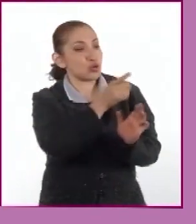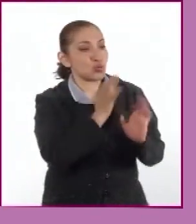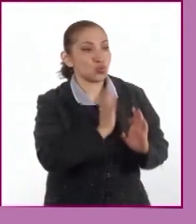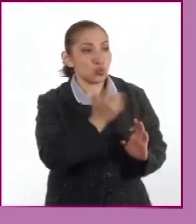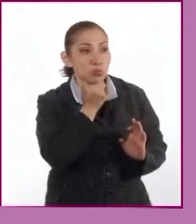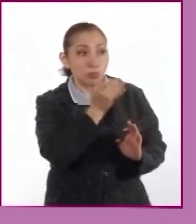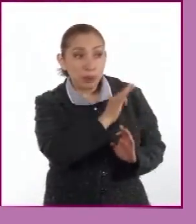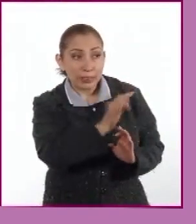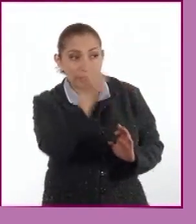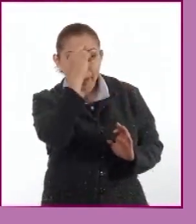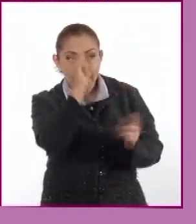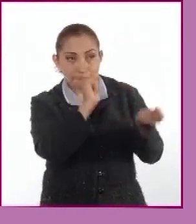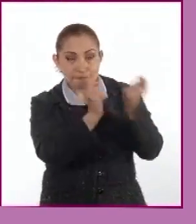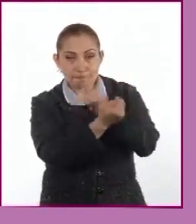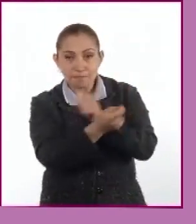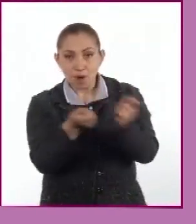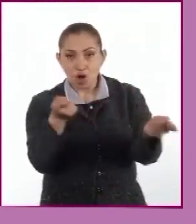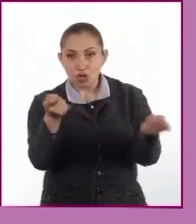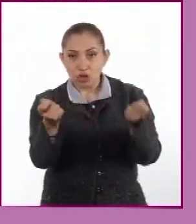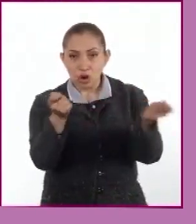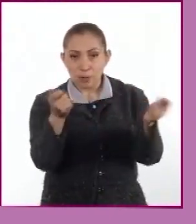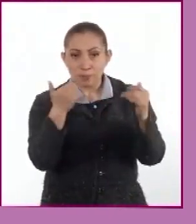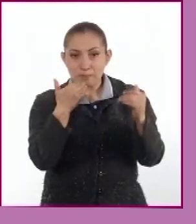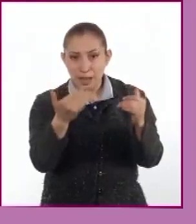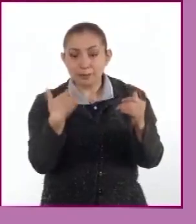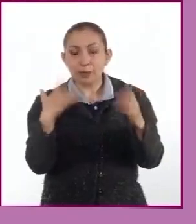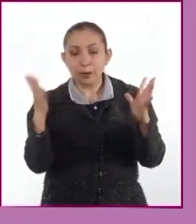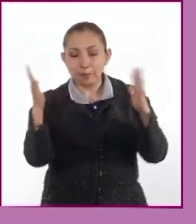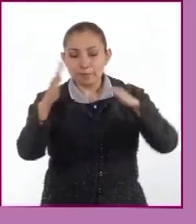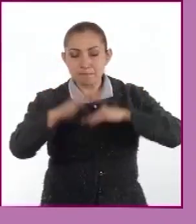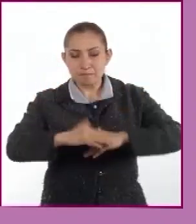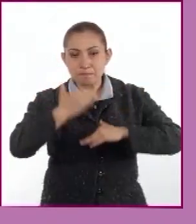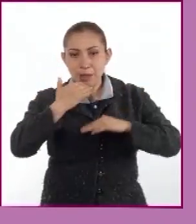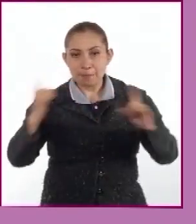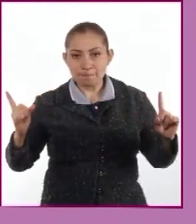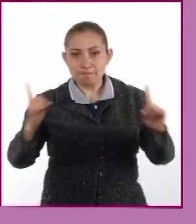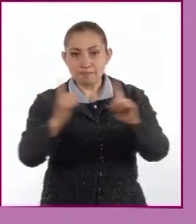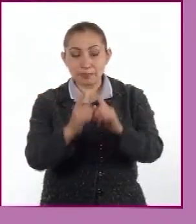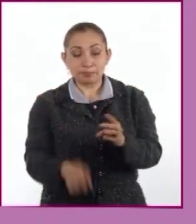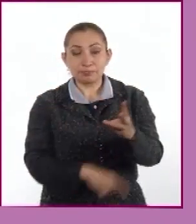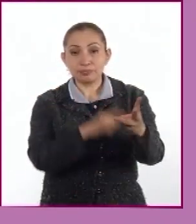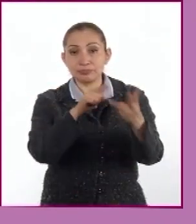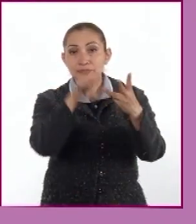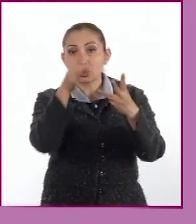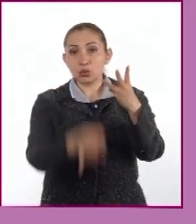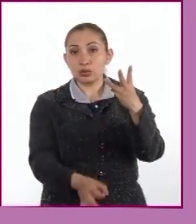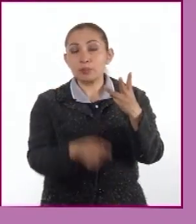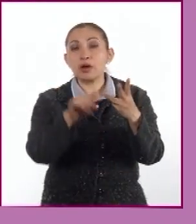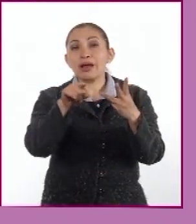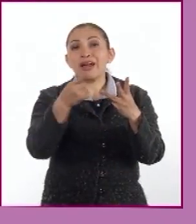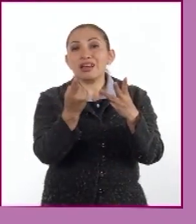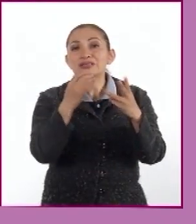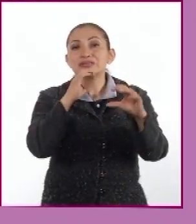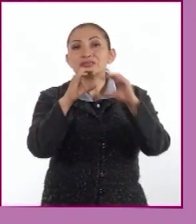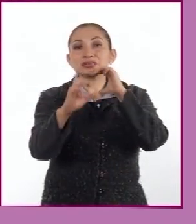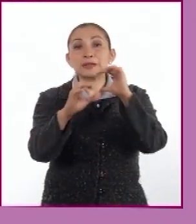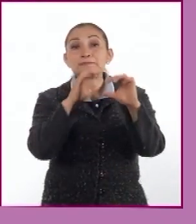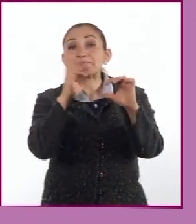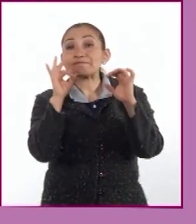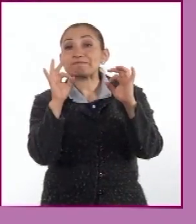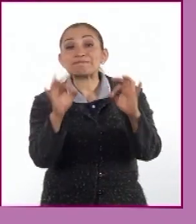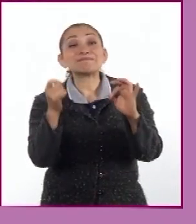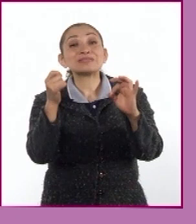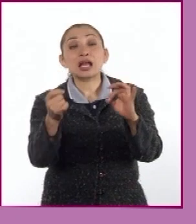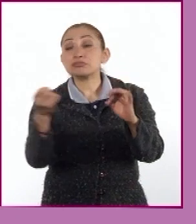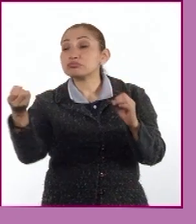desarrolle capacidades para controlarlas de manera que intervenga de manera adecuada. El tercer y último elemento es la comunicación, que se refiere a